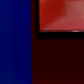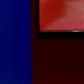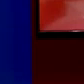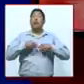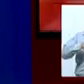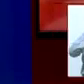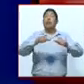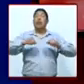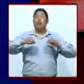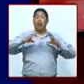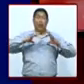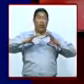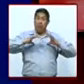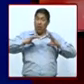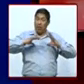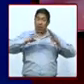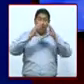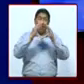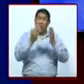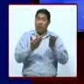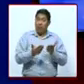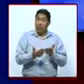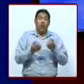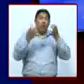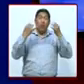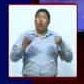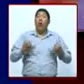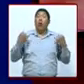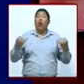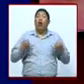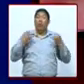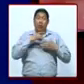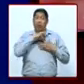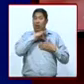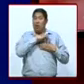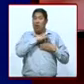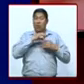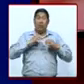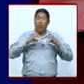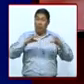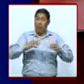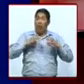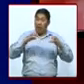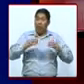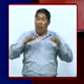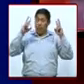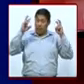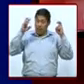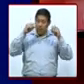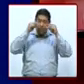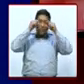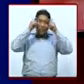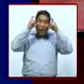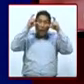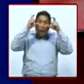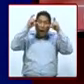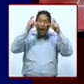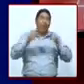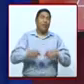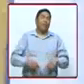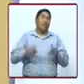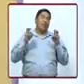Y durante estas vacaciones escolares, muchos jóvenes aprovecharon para capacitarse en el marco del programa Abre los Ojos.